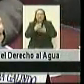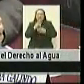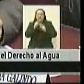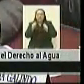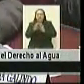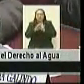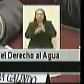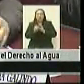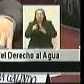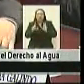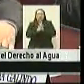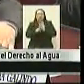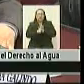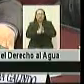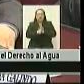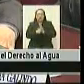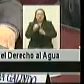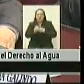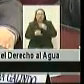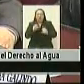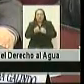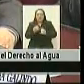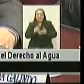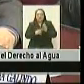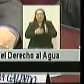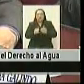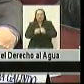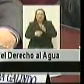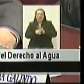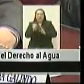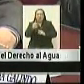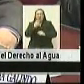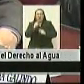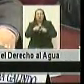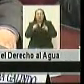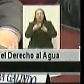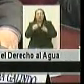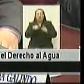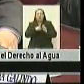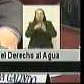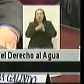Tribunal Constitucional y en legislación internacional que plantea el derecho al agua, pero que nuestra